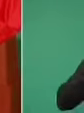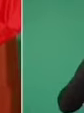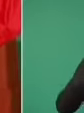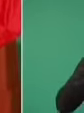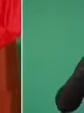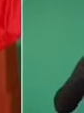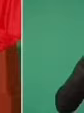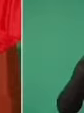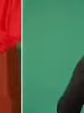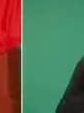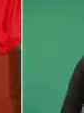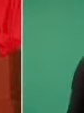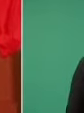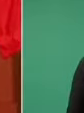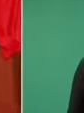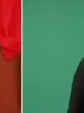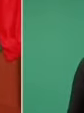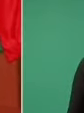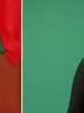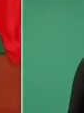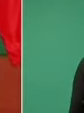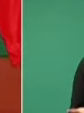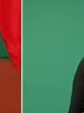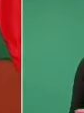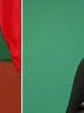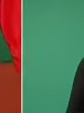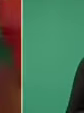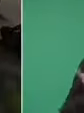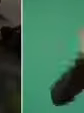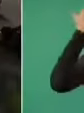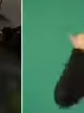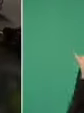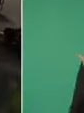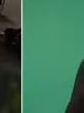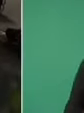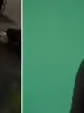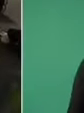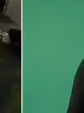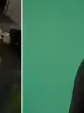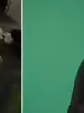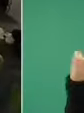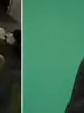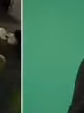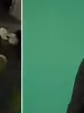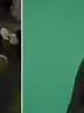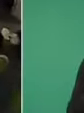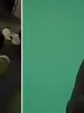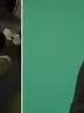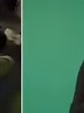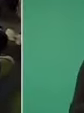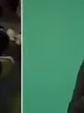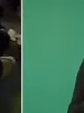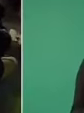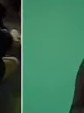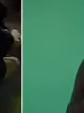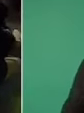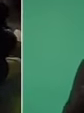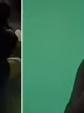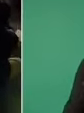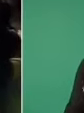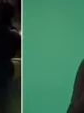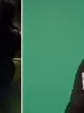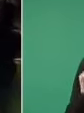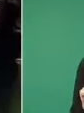del gobierno de la Ciudad de México del 2000, María Estela Ríos González.